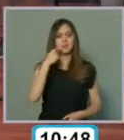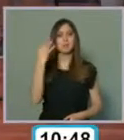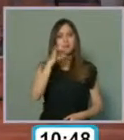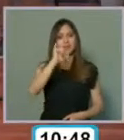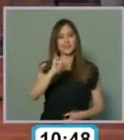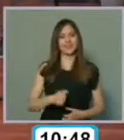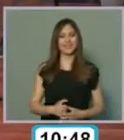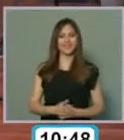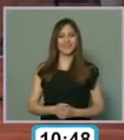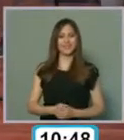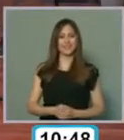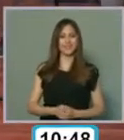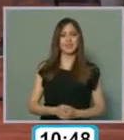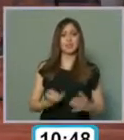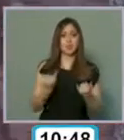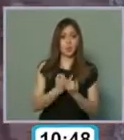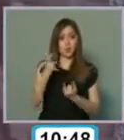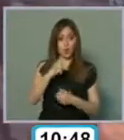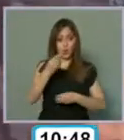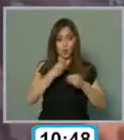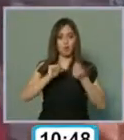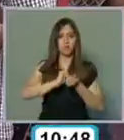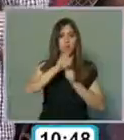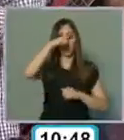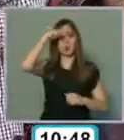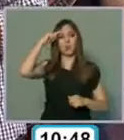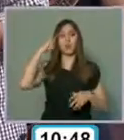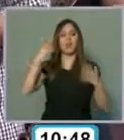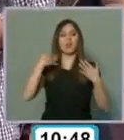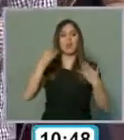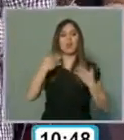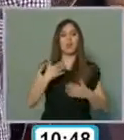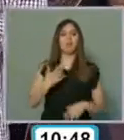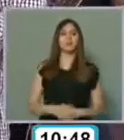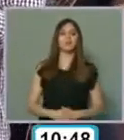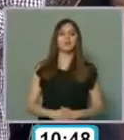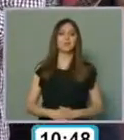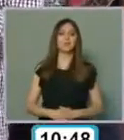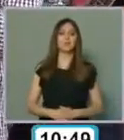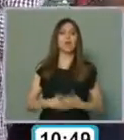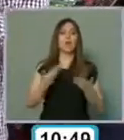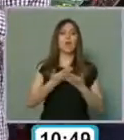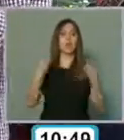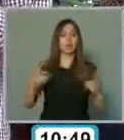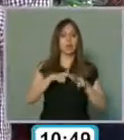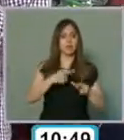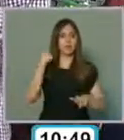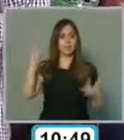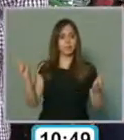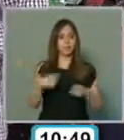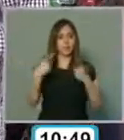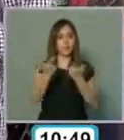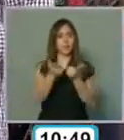Sí. Sí, sí. Suda un poco, pero De eso está se bien, trata, está bien. hombre. De eso se trata de Sin disfrutar. picante no. Muy bien, vamos a disfrutar de su música. El aplauso